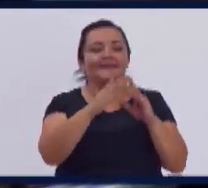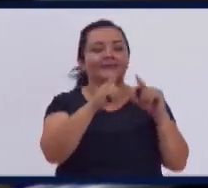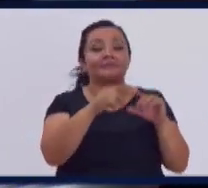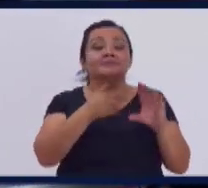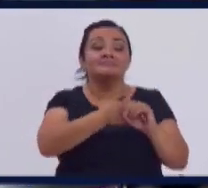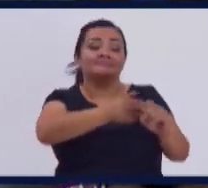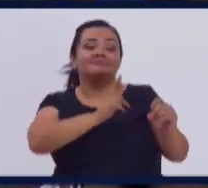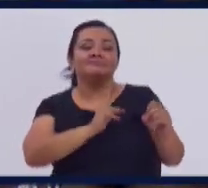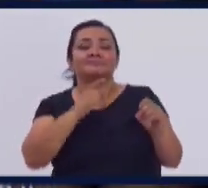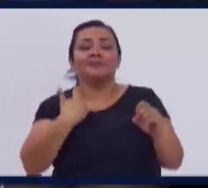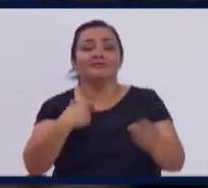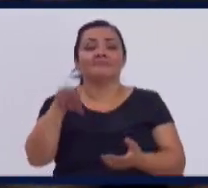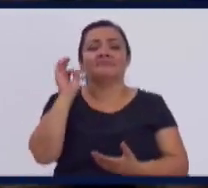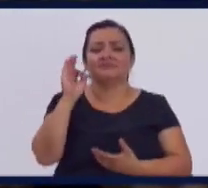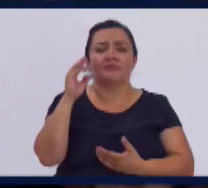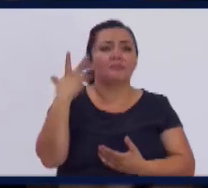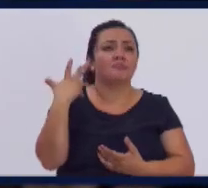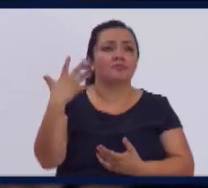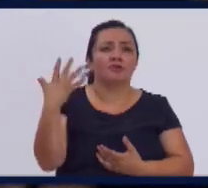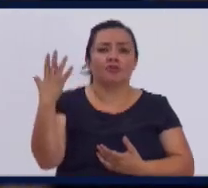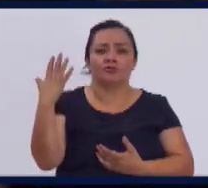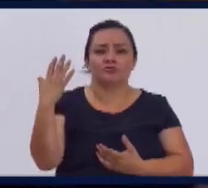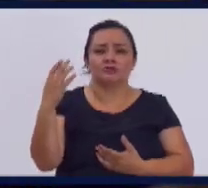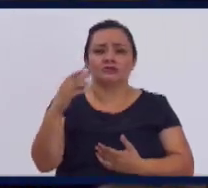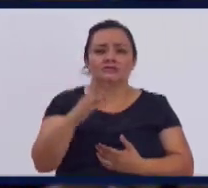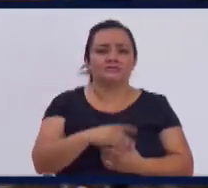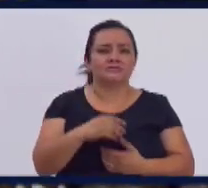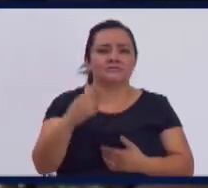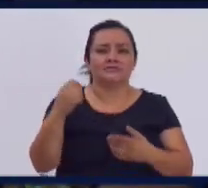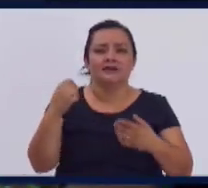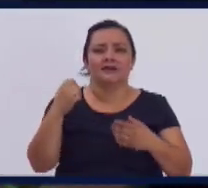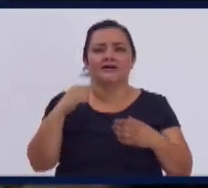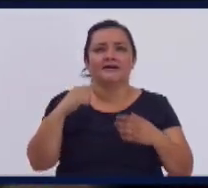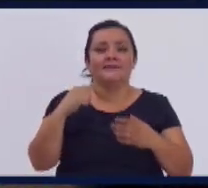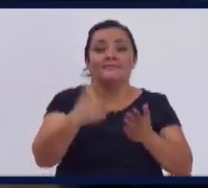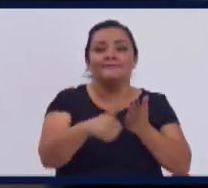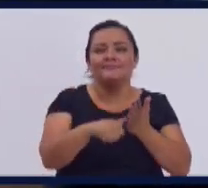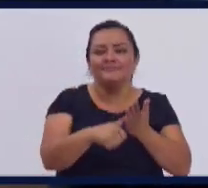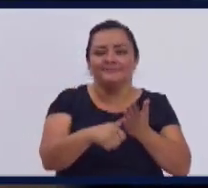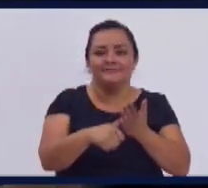la iglesia, dijo, porque el pastor mucho se motía en política, pero hoy que ya no hablo de política,